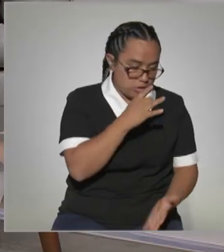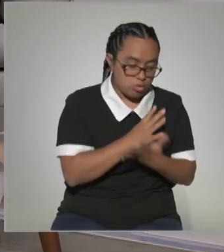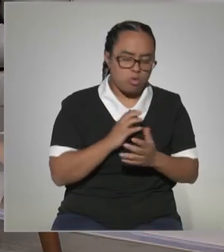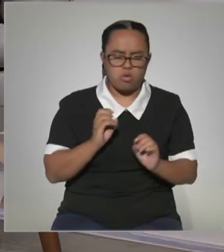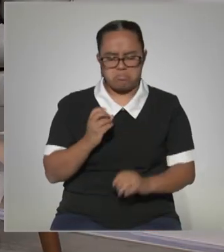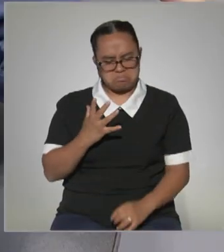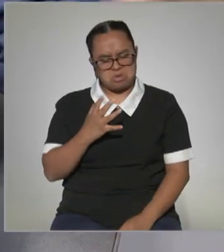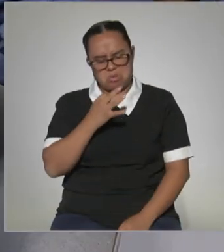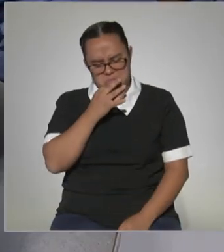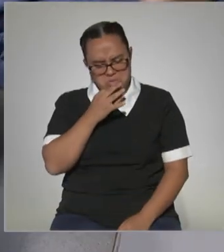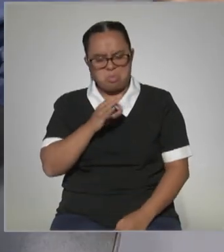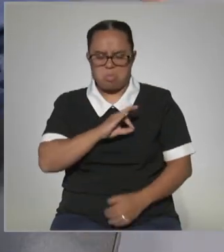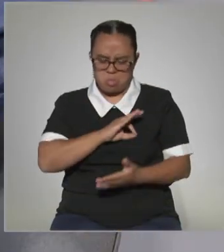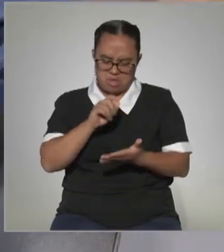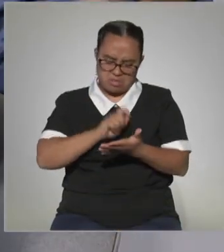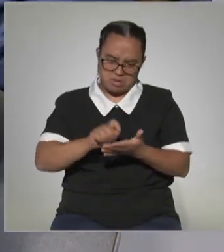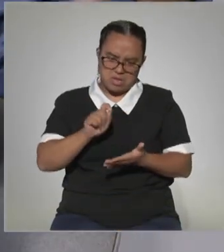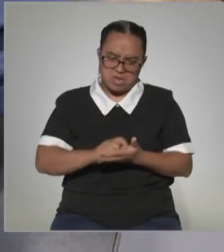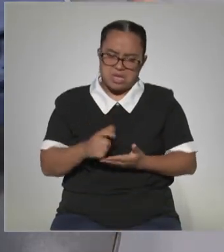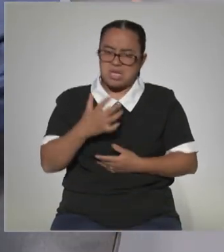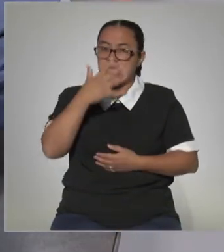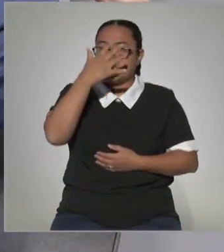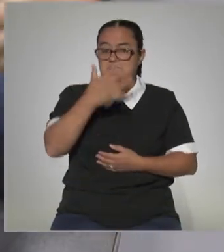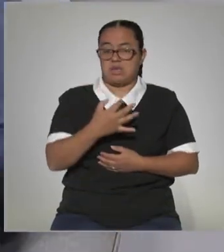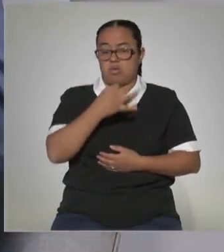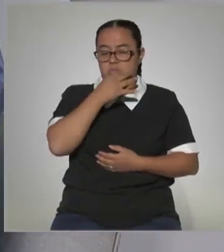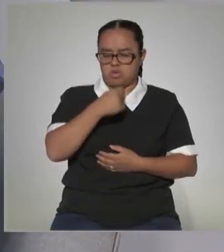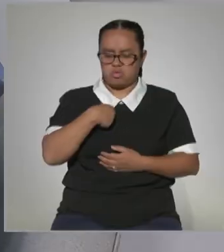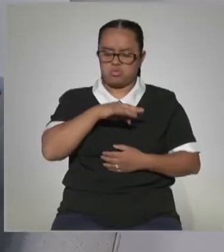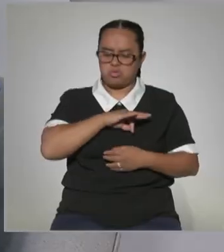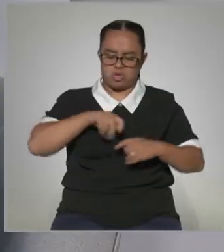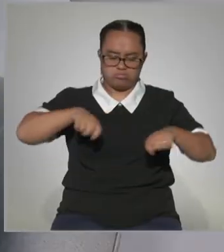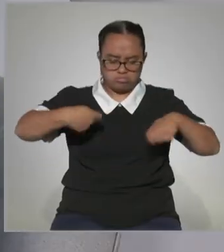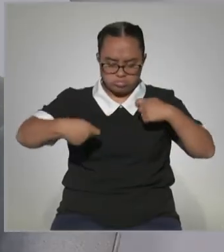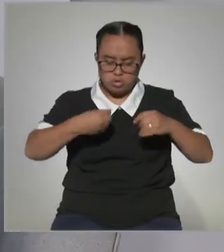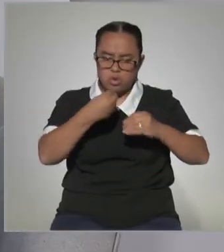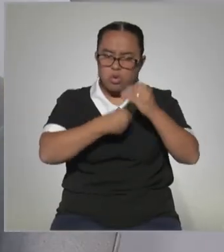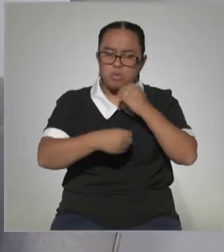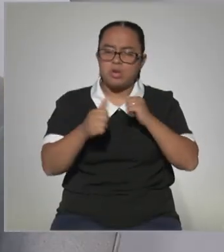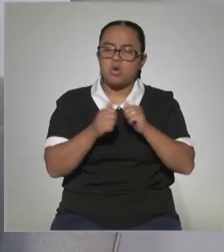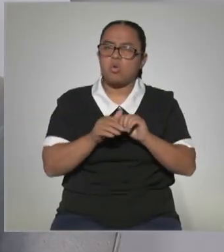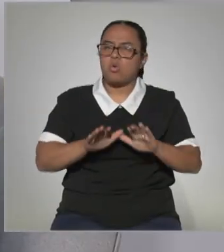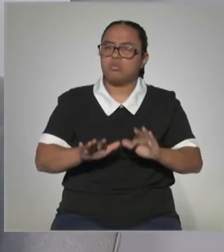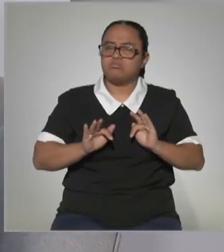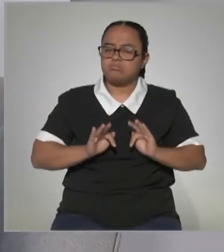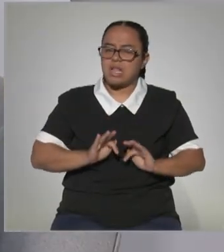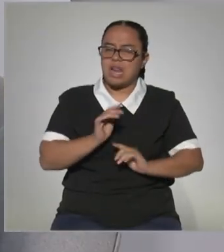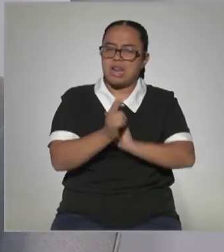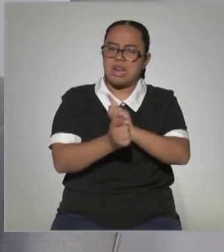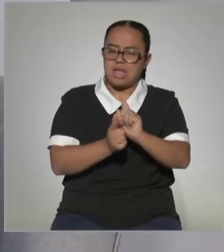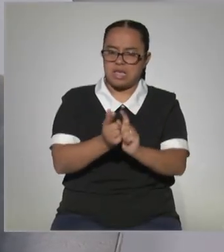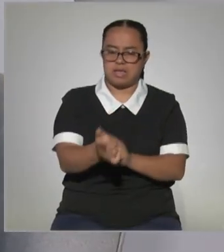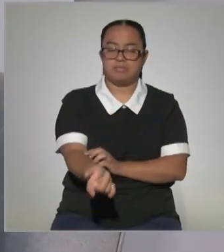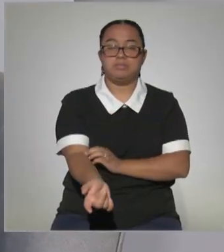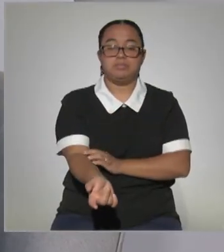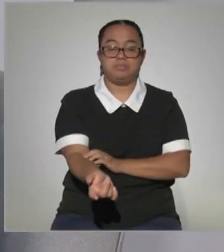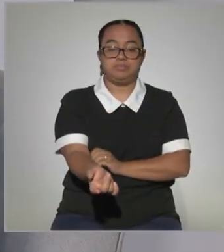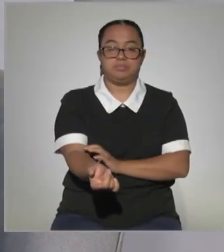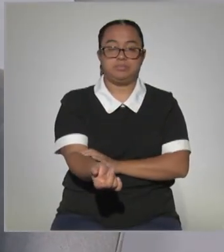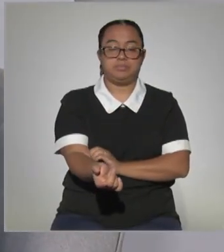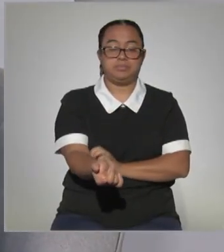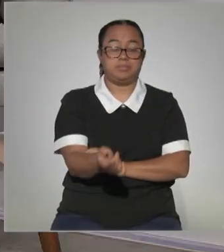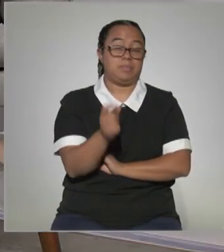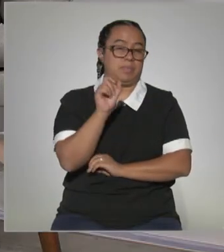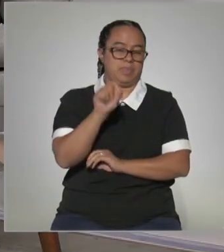Tengo un largo tiempo de 5 minutos para comer, voy a comer despacio. En ese respecto, hay unos